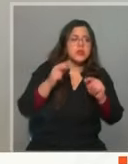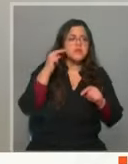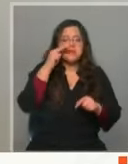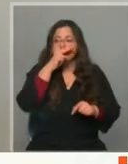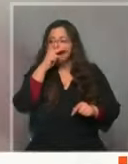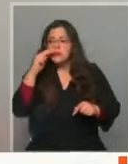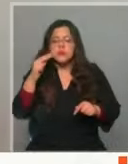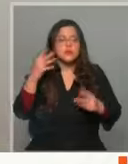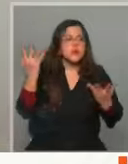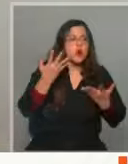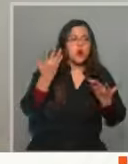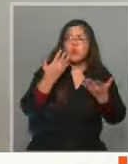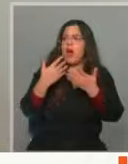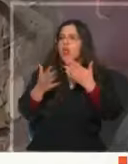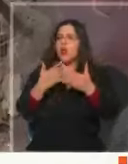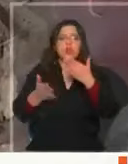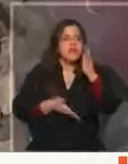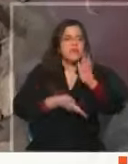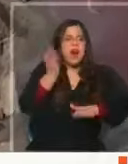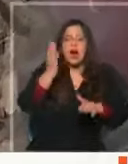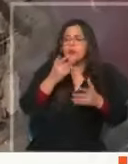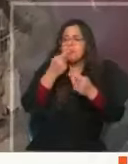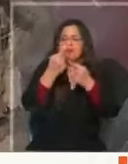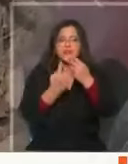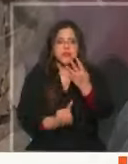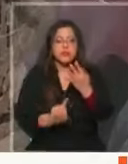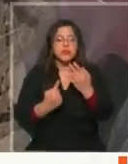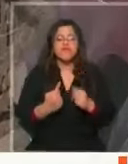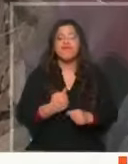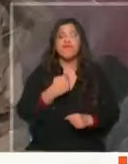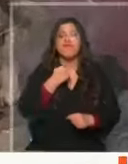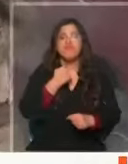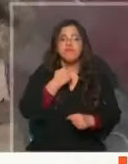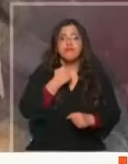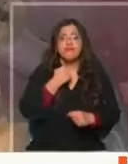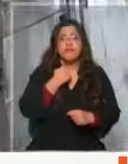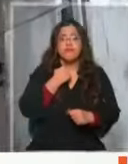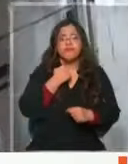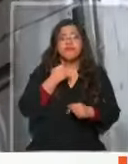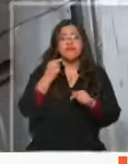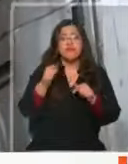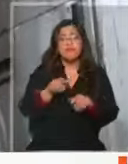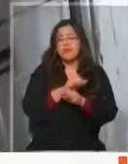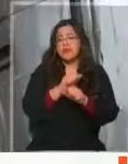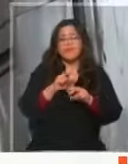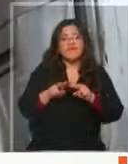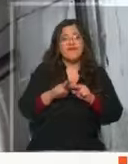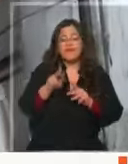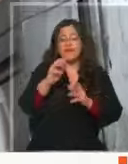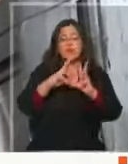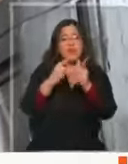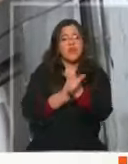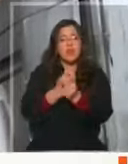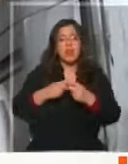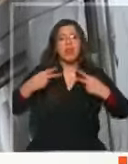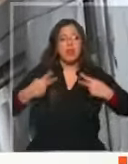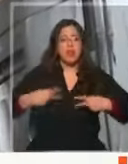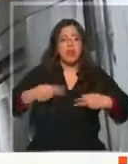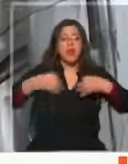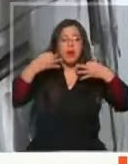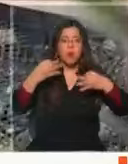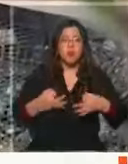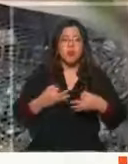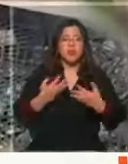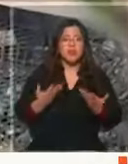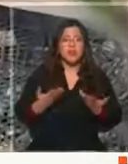cómo nos vamos, dónde nos vamos a juntar. Una tragedia y pérdida irreparable para una familia viñamarina que justo en la víspera